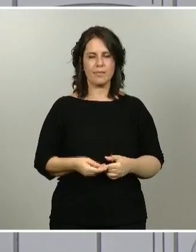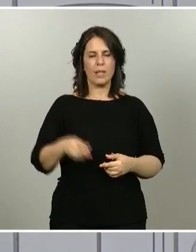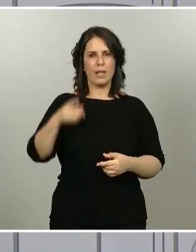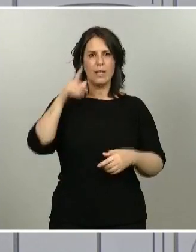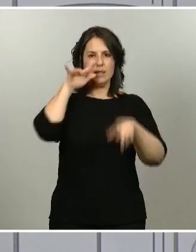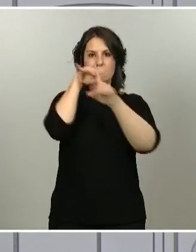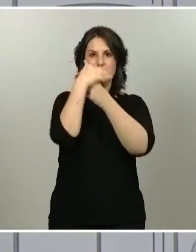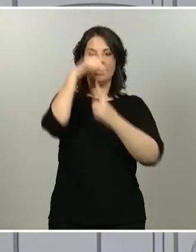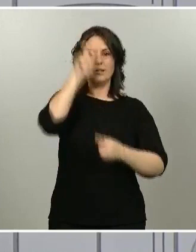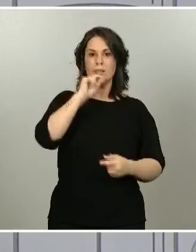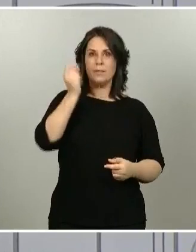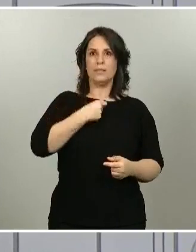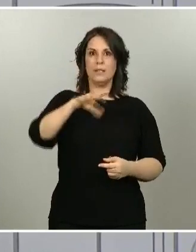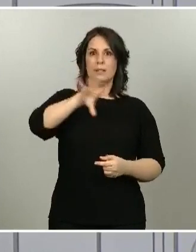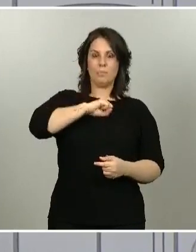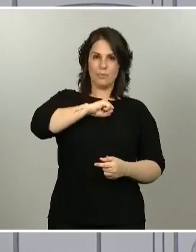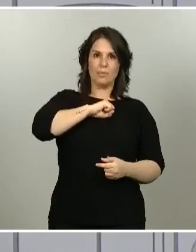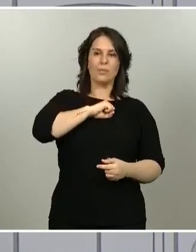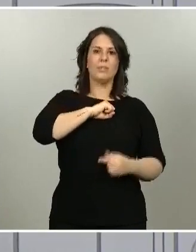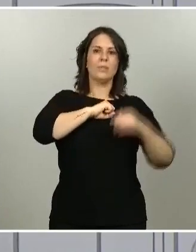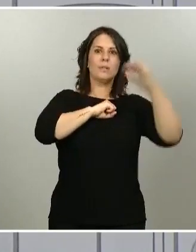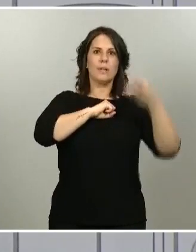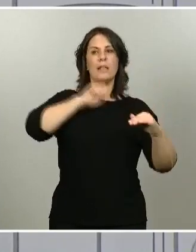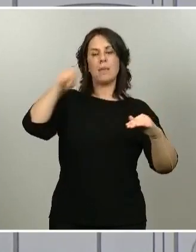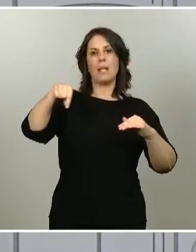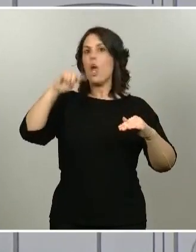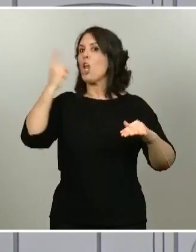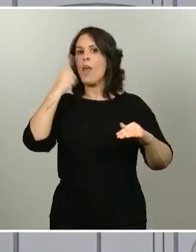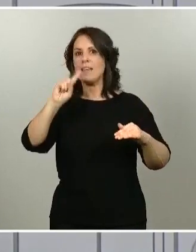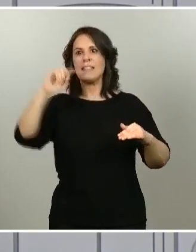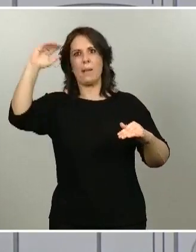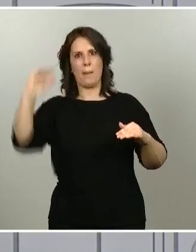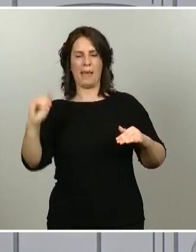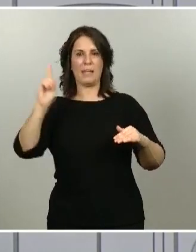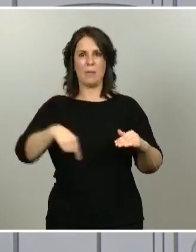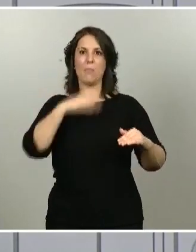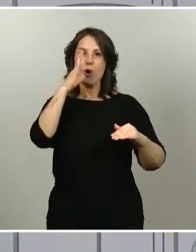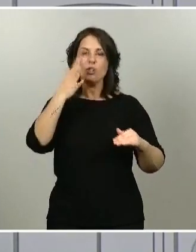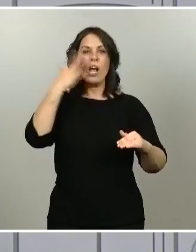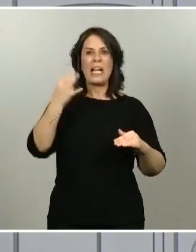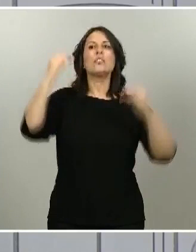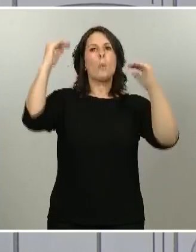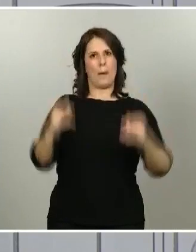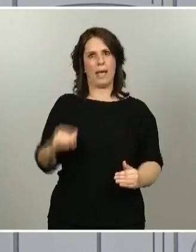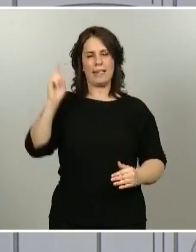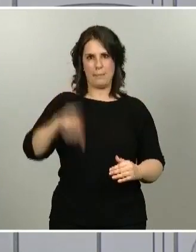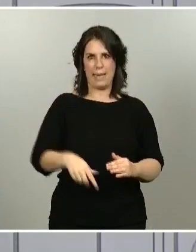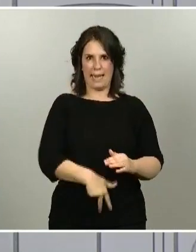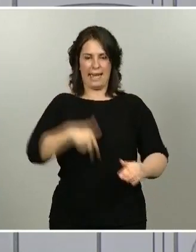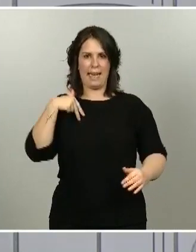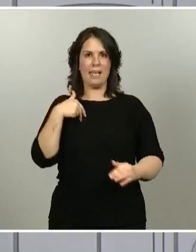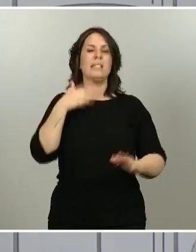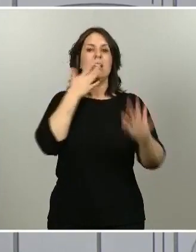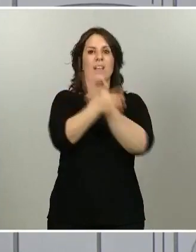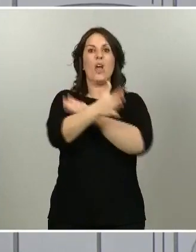que no detectamos. Y por lo tanto, los riesgos bajan en la misma medida. Con lo cual, podemos ir flexibilizando